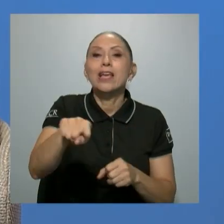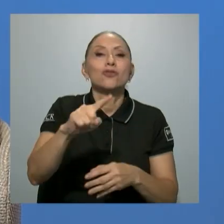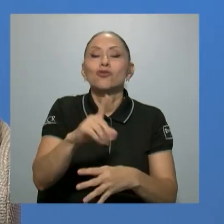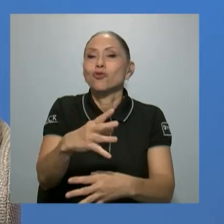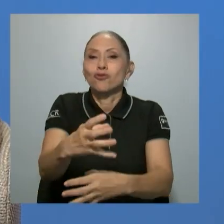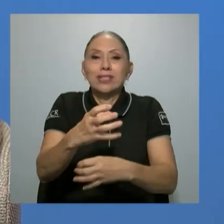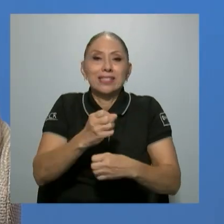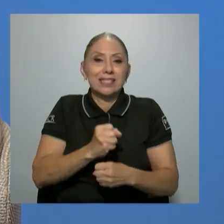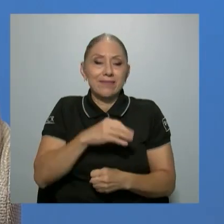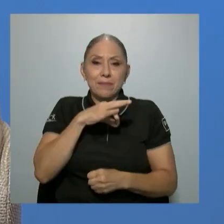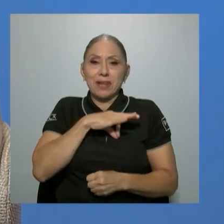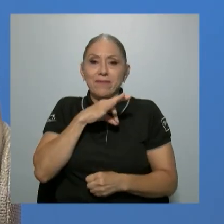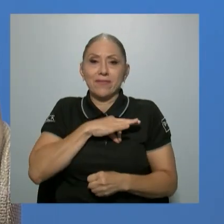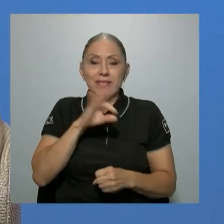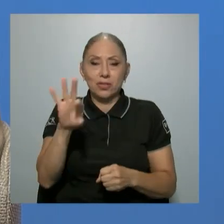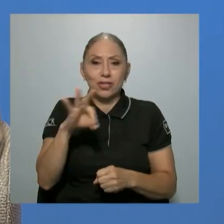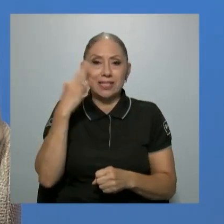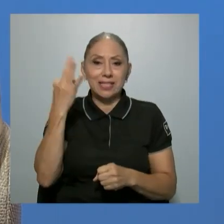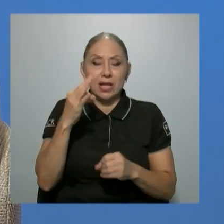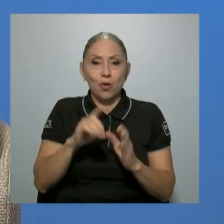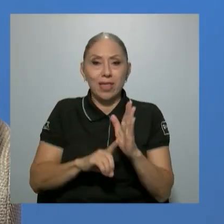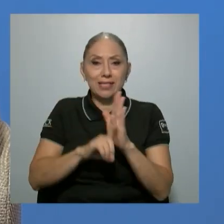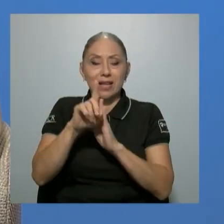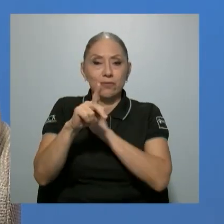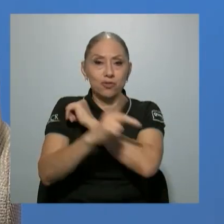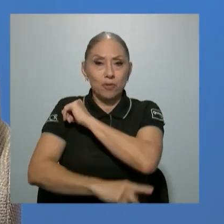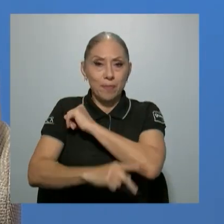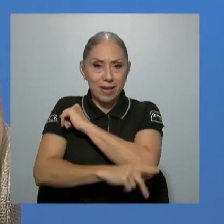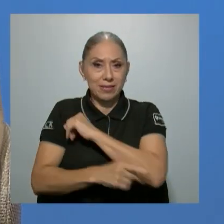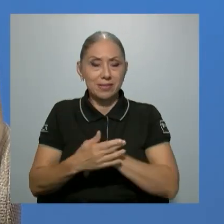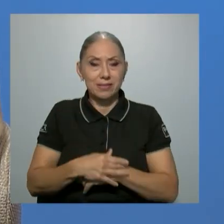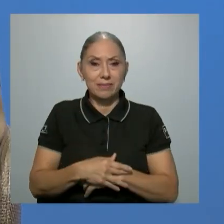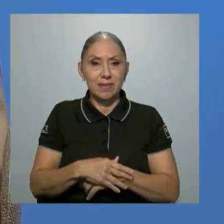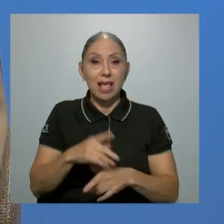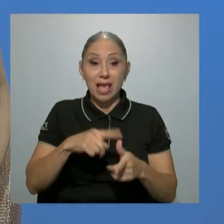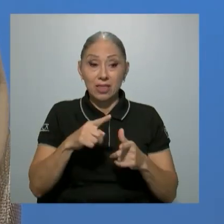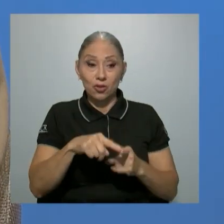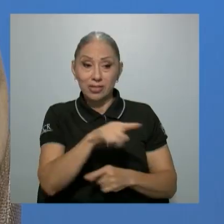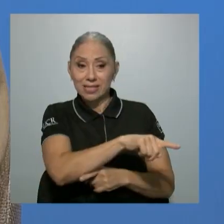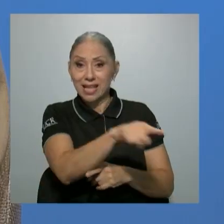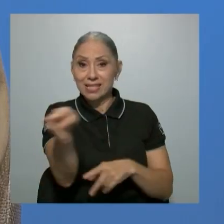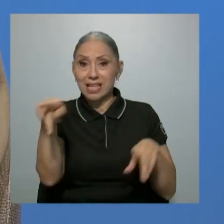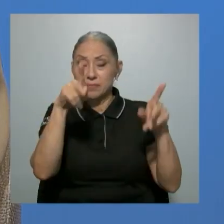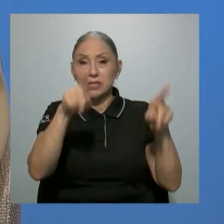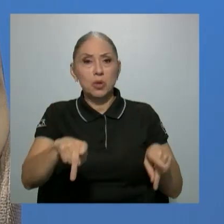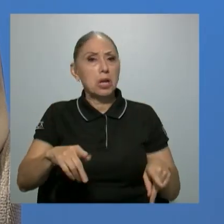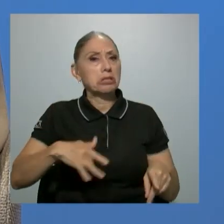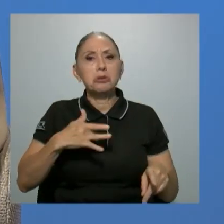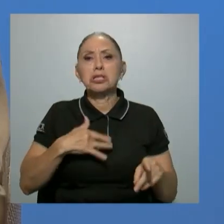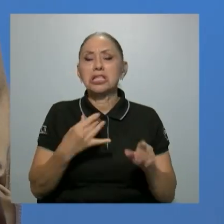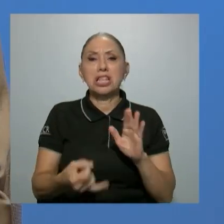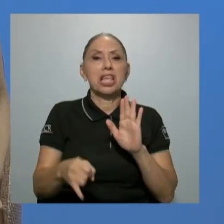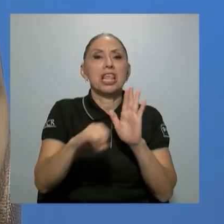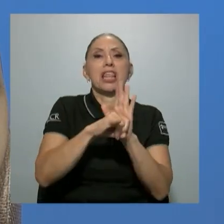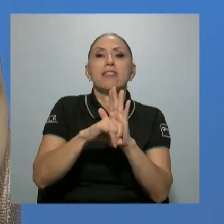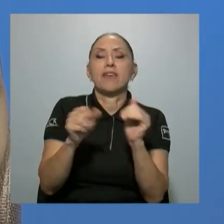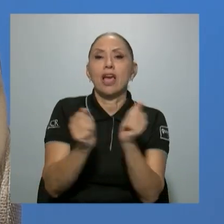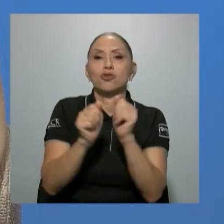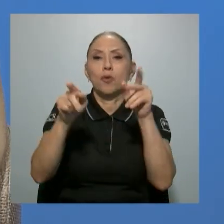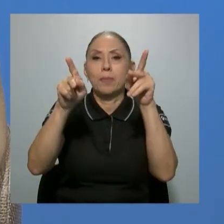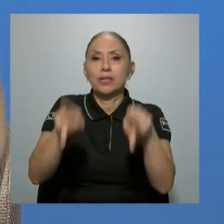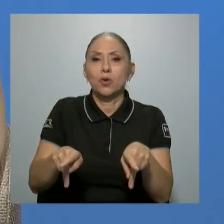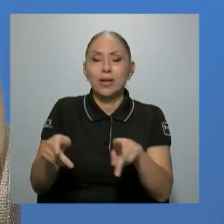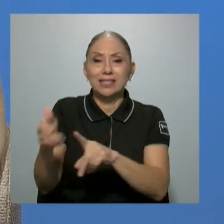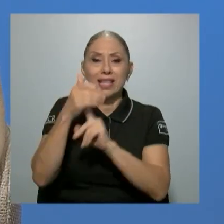tiene el país, y por lo tanto no se ven identificados con las personas que toman las